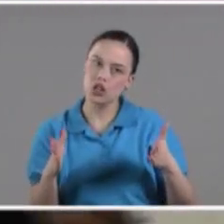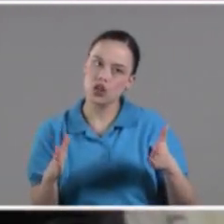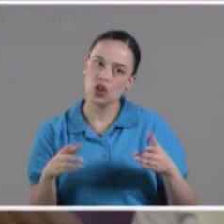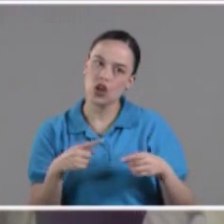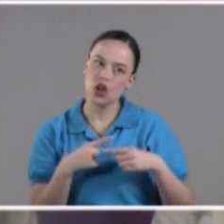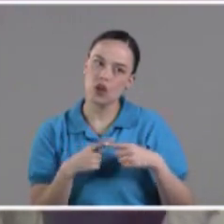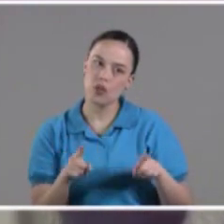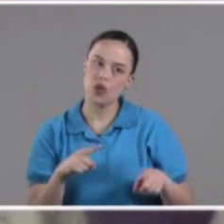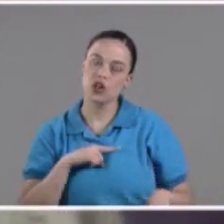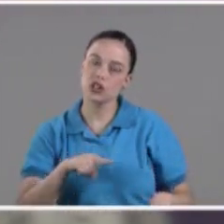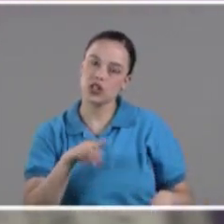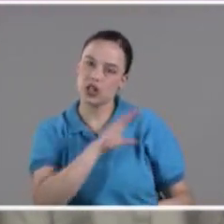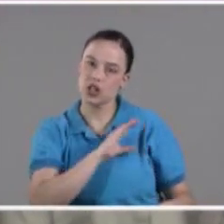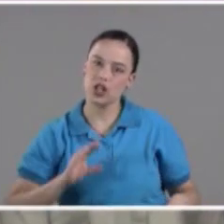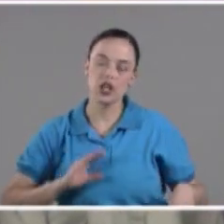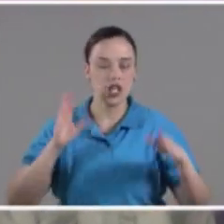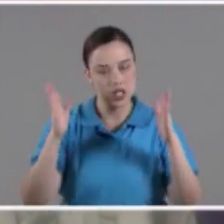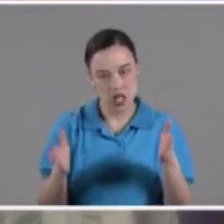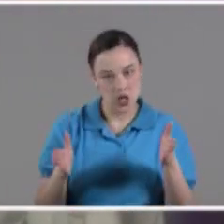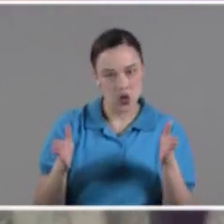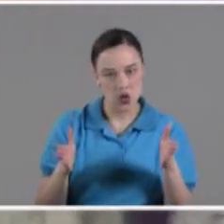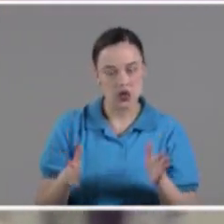por ser cristiano